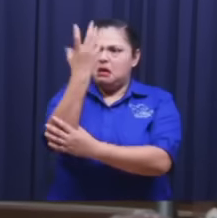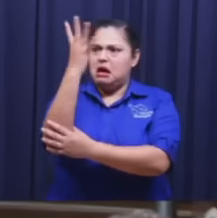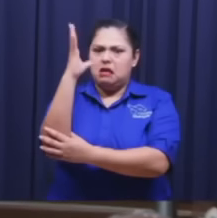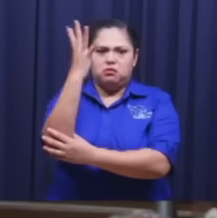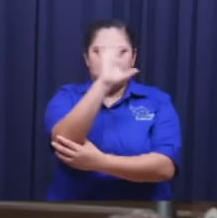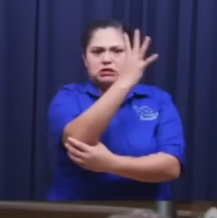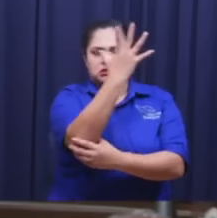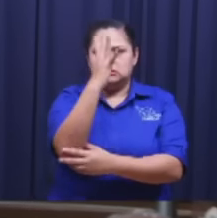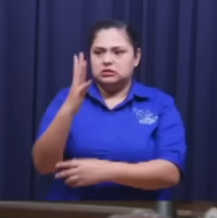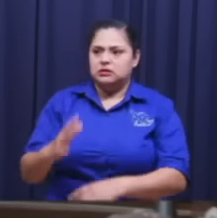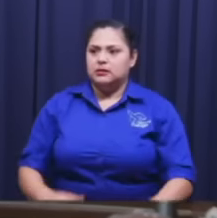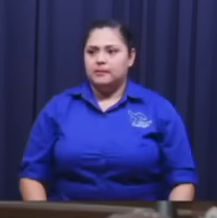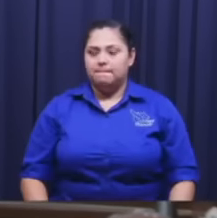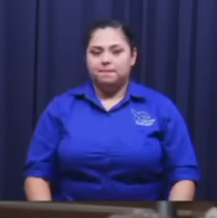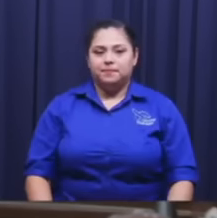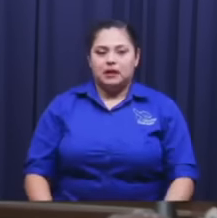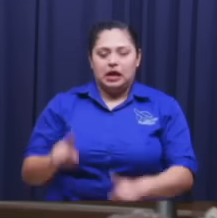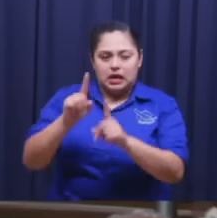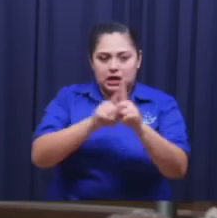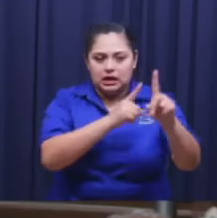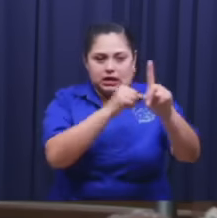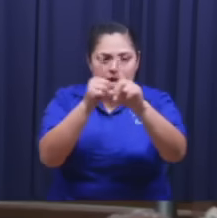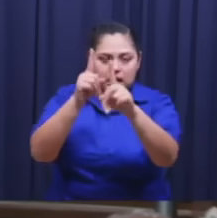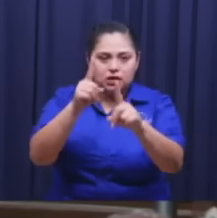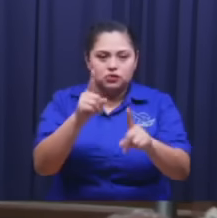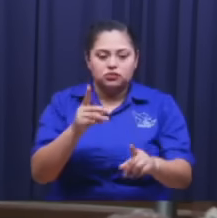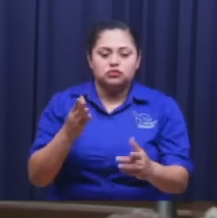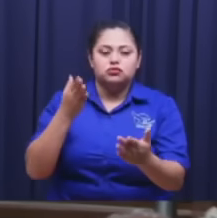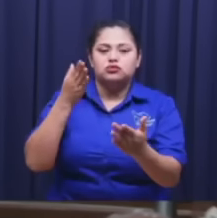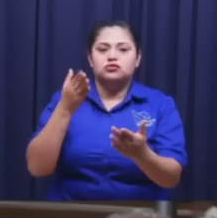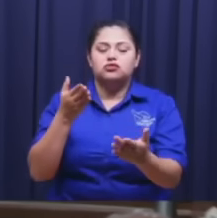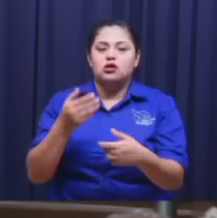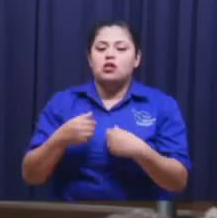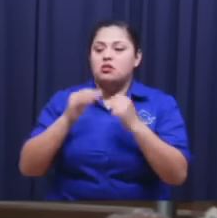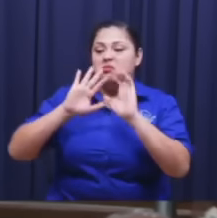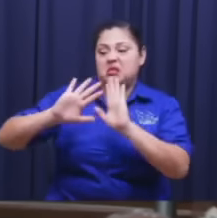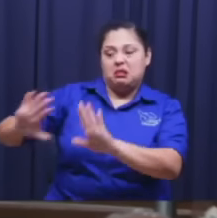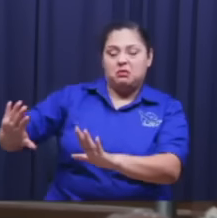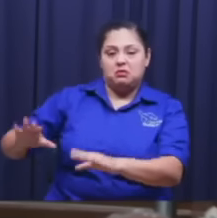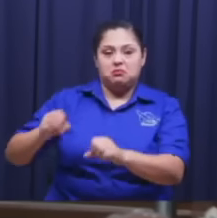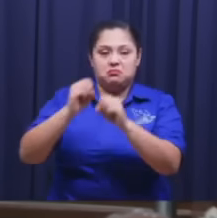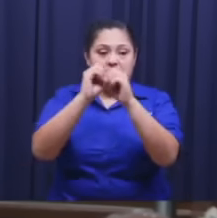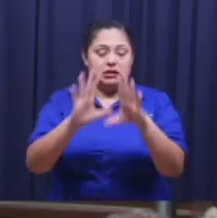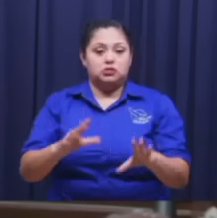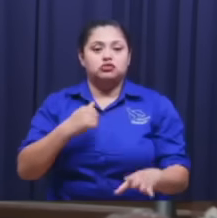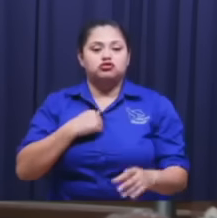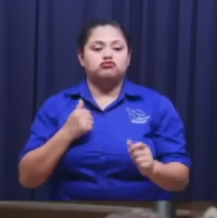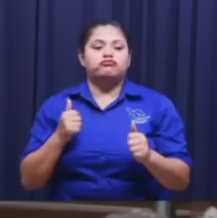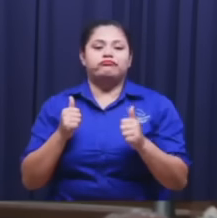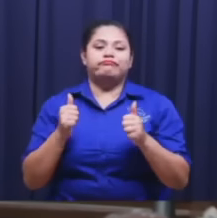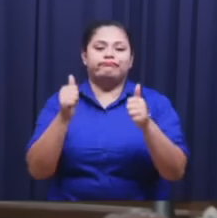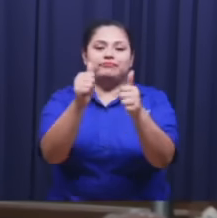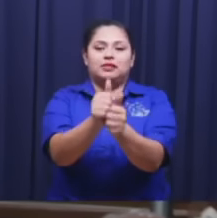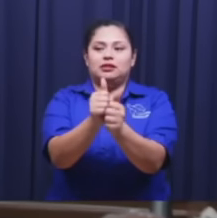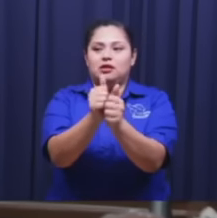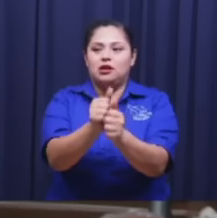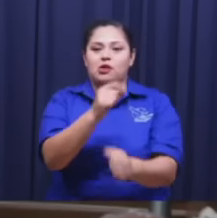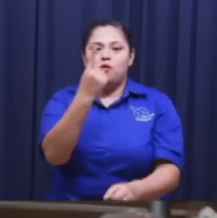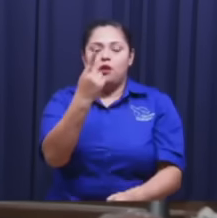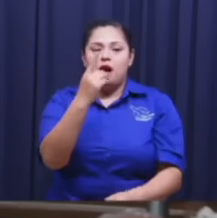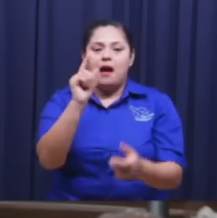El guía a propósito nos había dejado perdidos. Y yo iba acompañando a un cuate que tenía pie